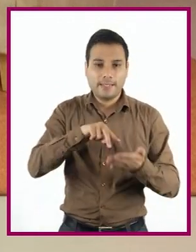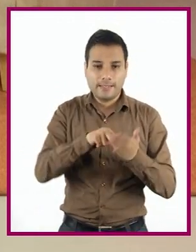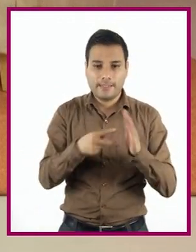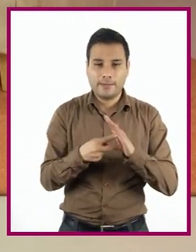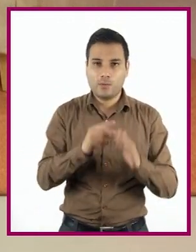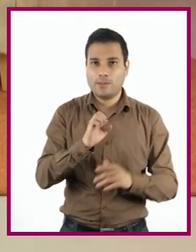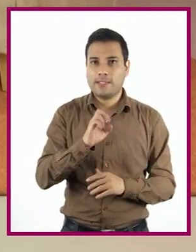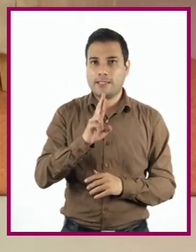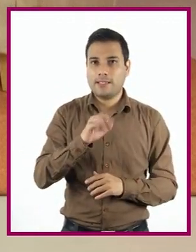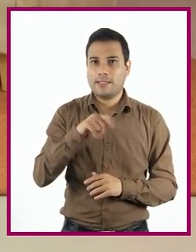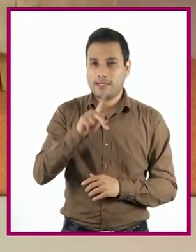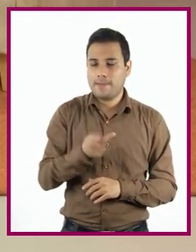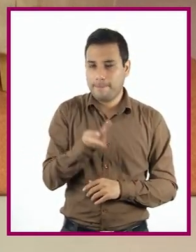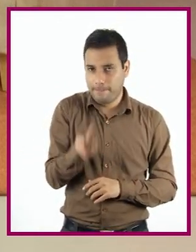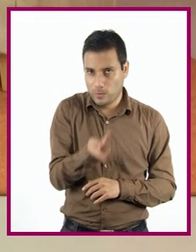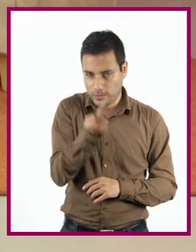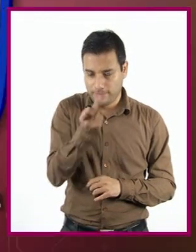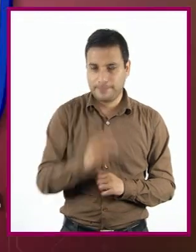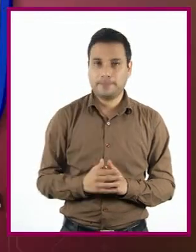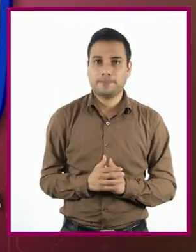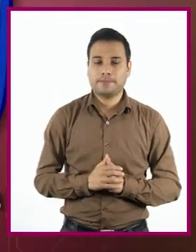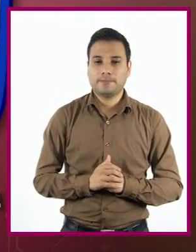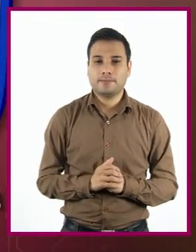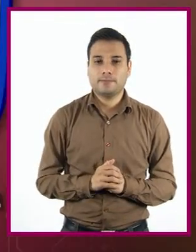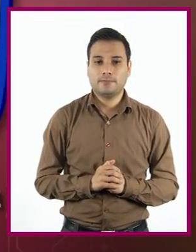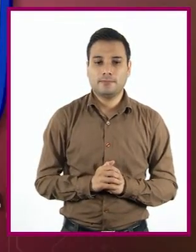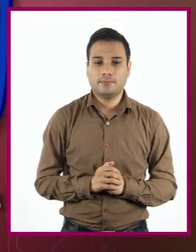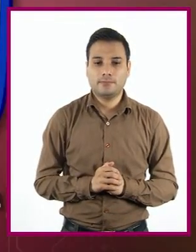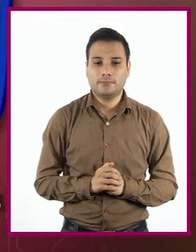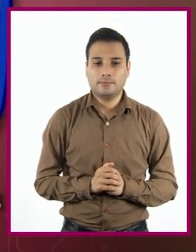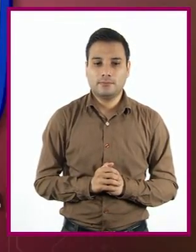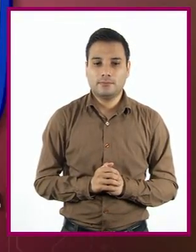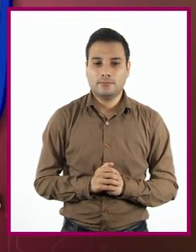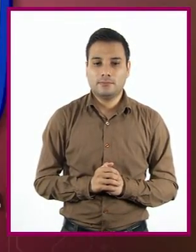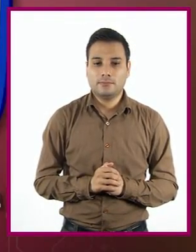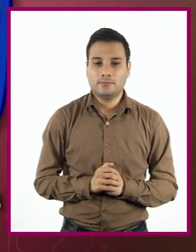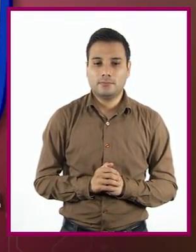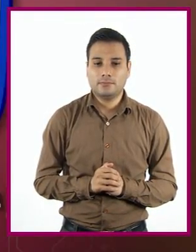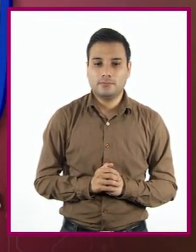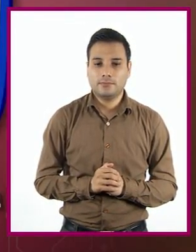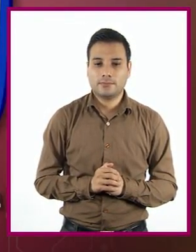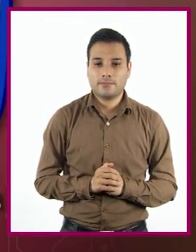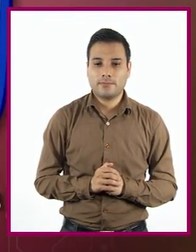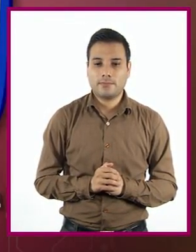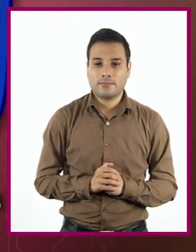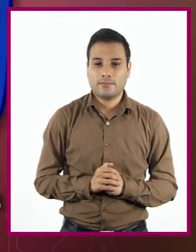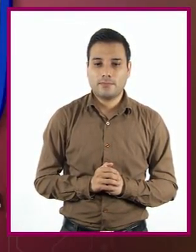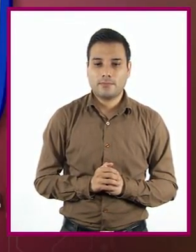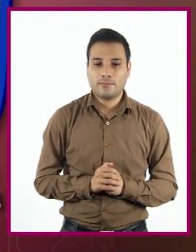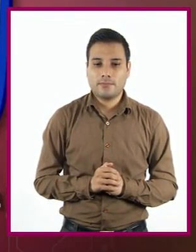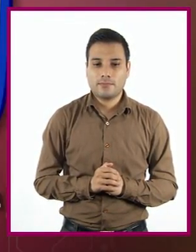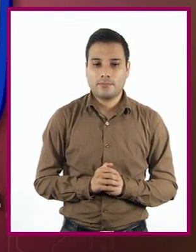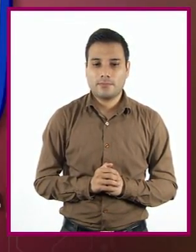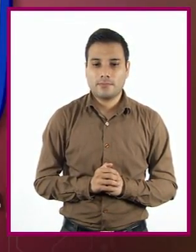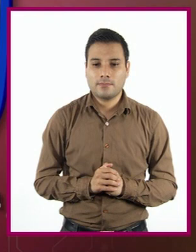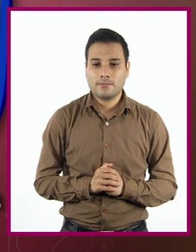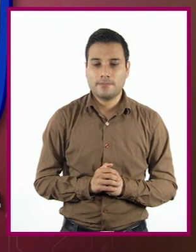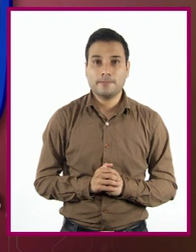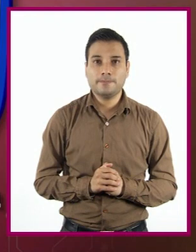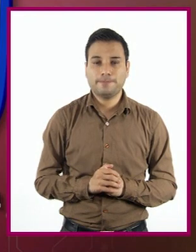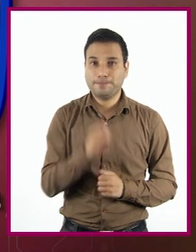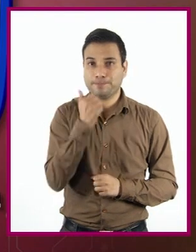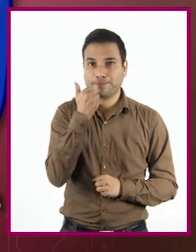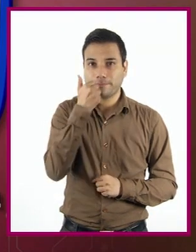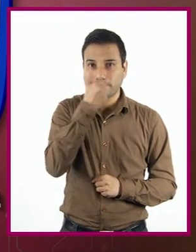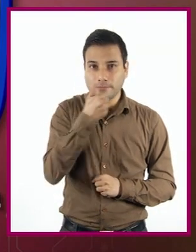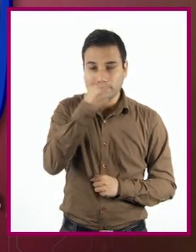Eric Tut-Us pregunta. Doctor, ¿bicho patali motivar con el cámbalo? ¿Usted lo